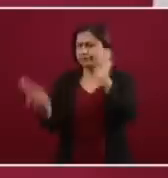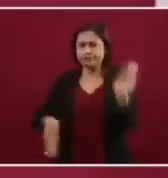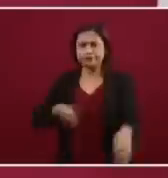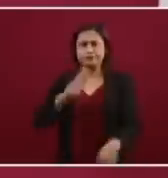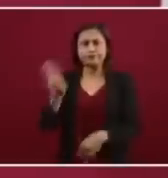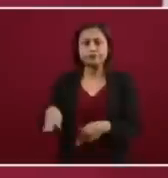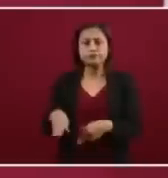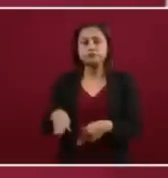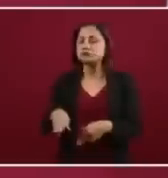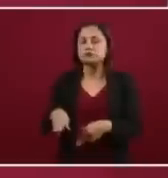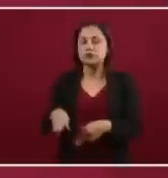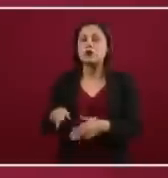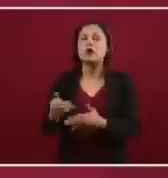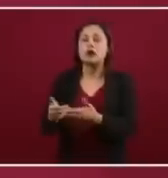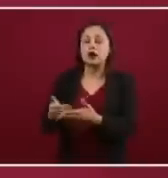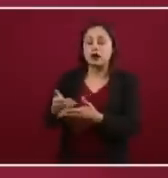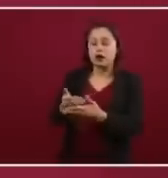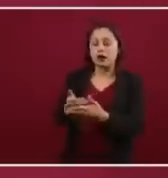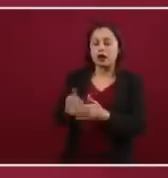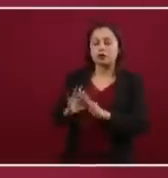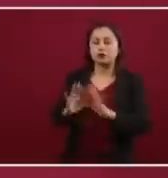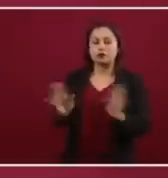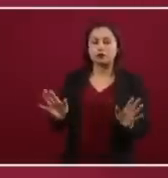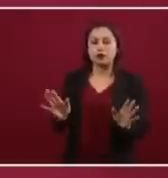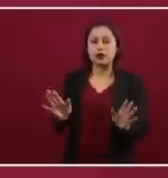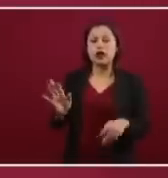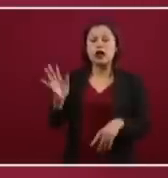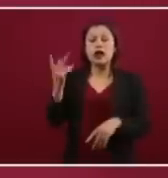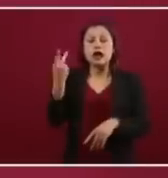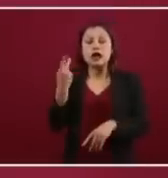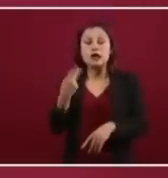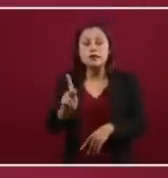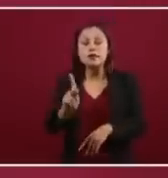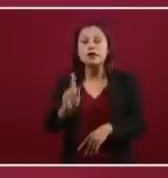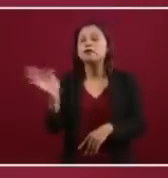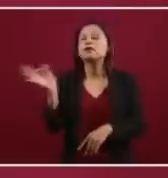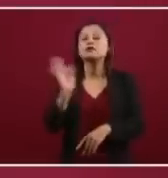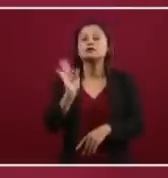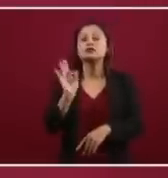eso sí me afectaría.